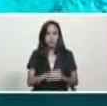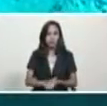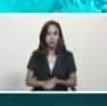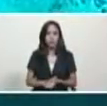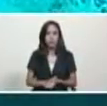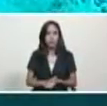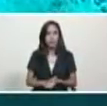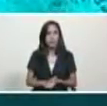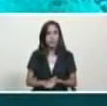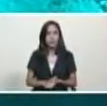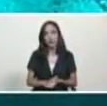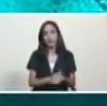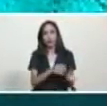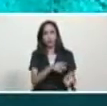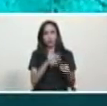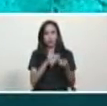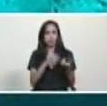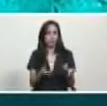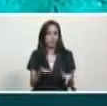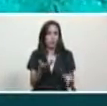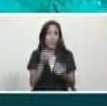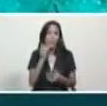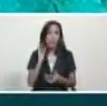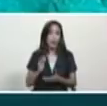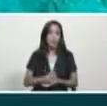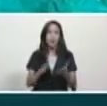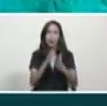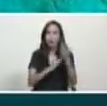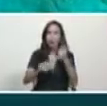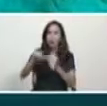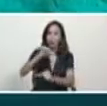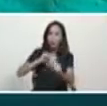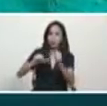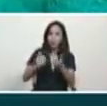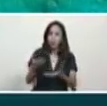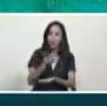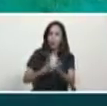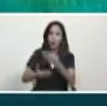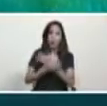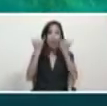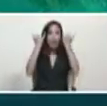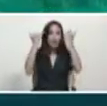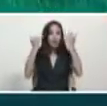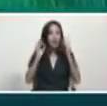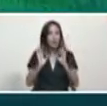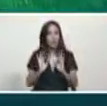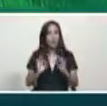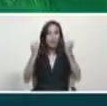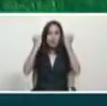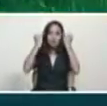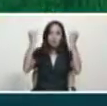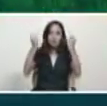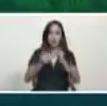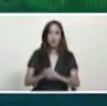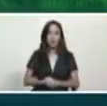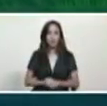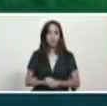característica para el resto del mundo. ¿Verdad que ha sido bien pensado? La estrategia marca